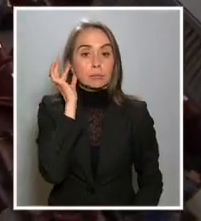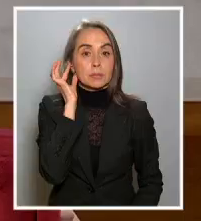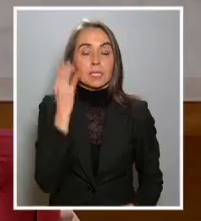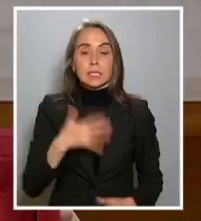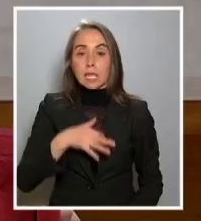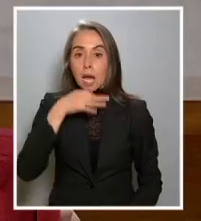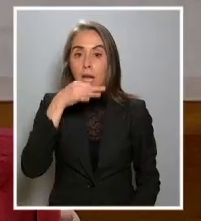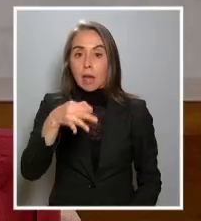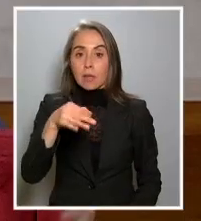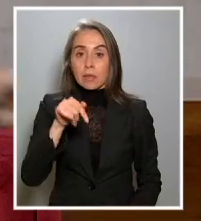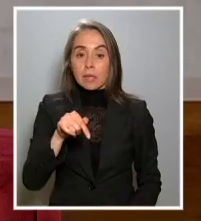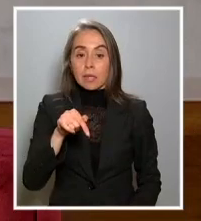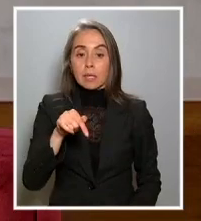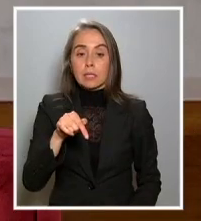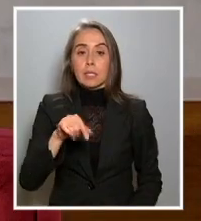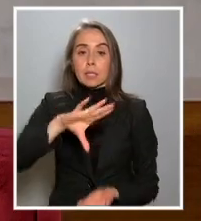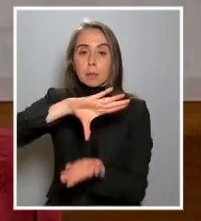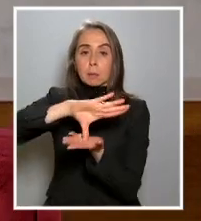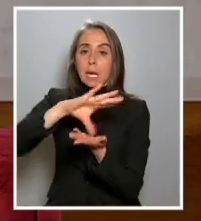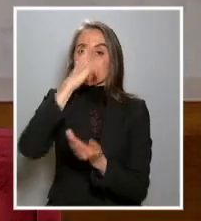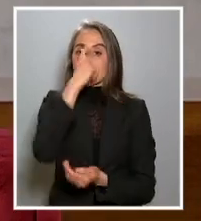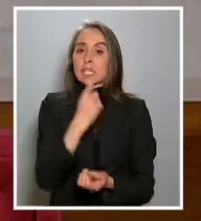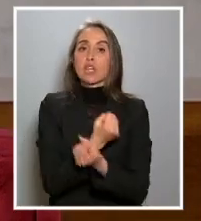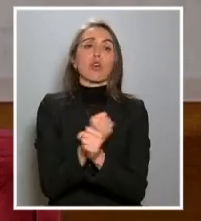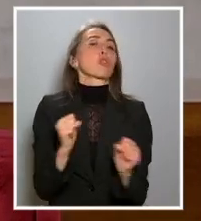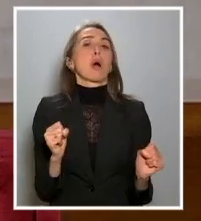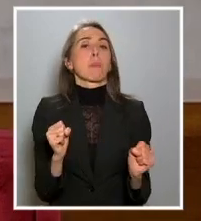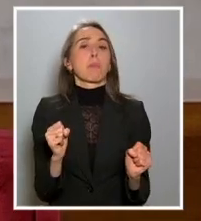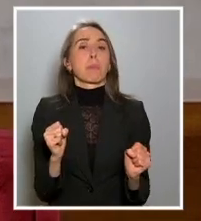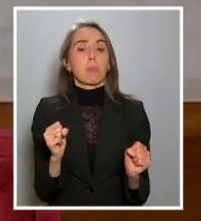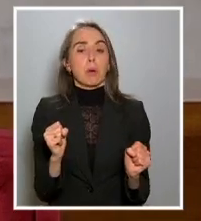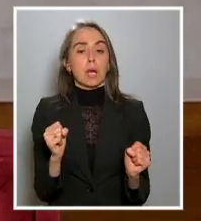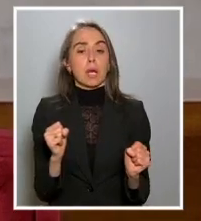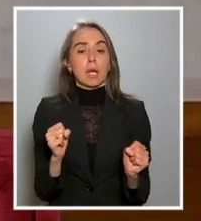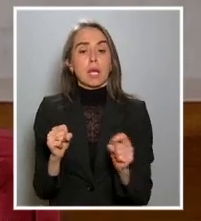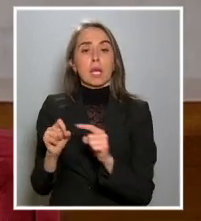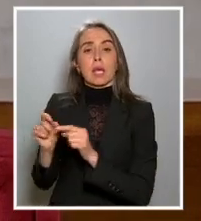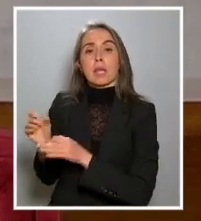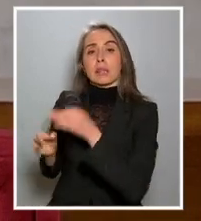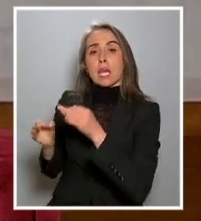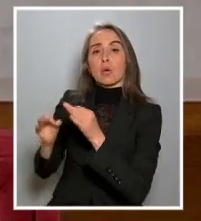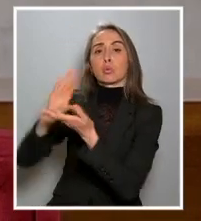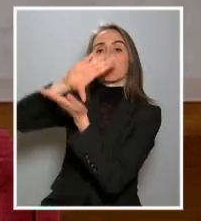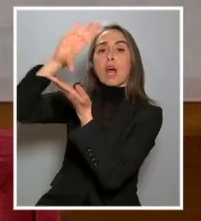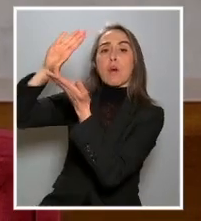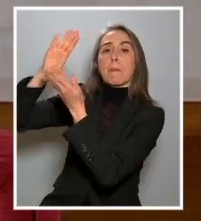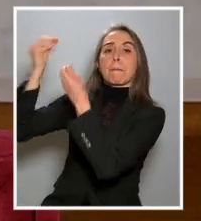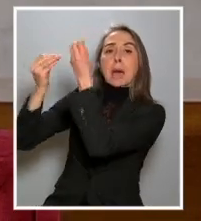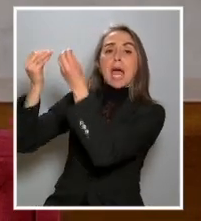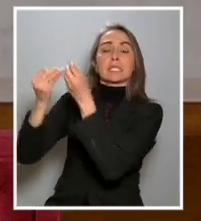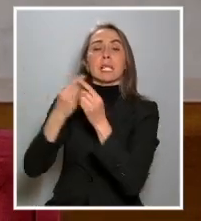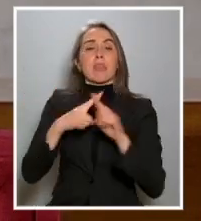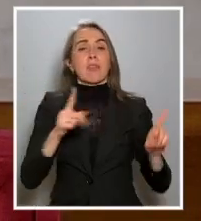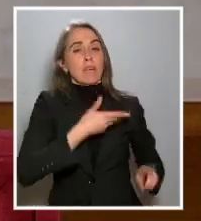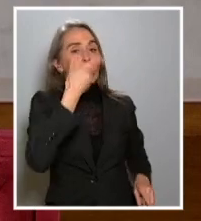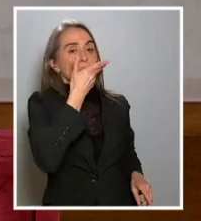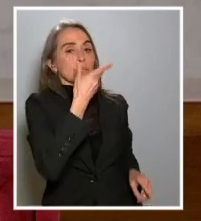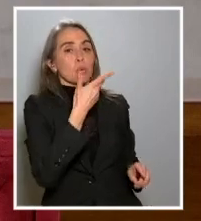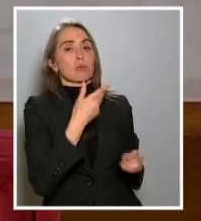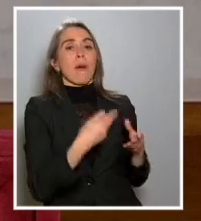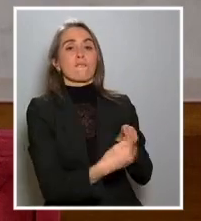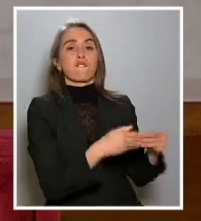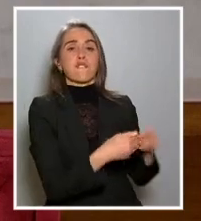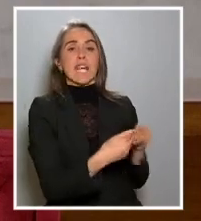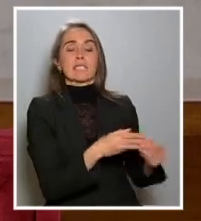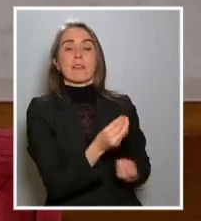dicho esto, un país serio no puede tener un rasero para juzgar lo que ocurre en la escena internacional y otro distinto, más laxo,